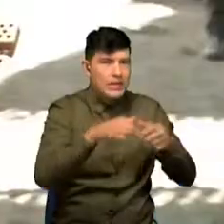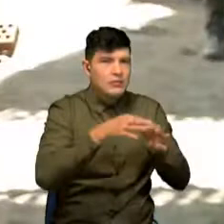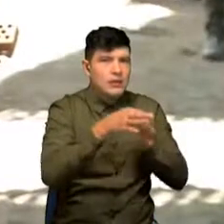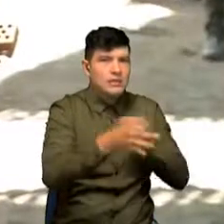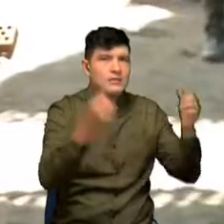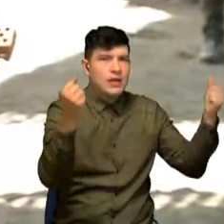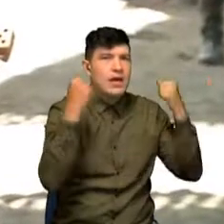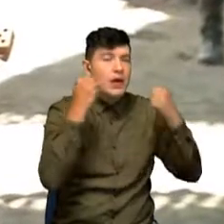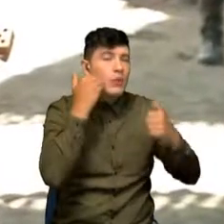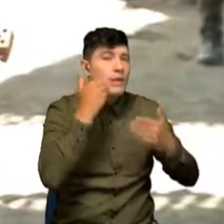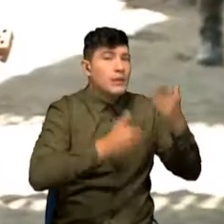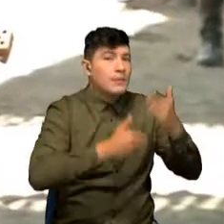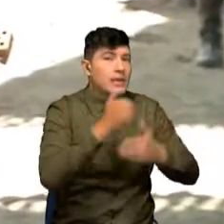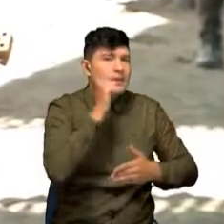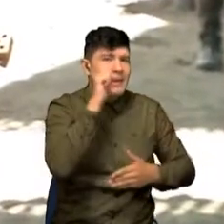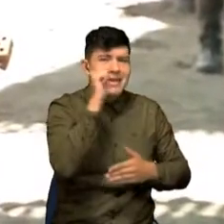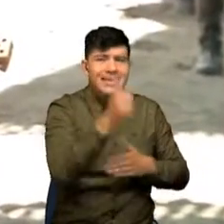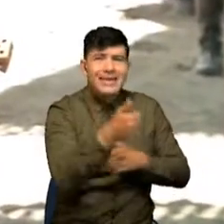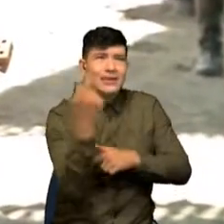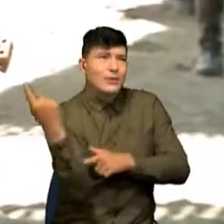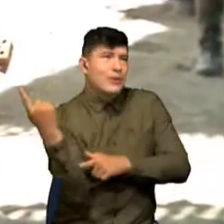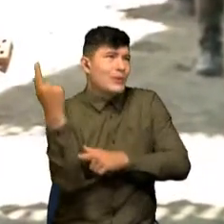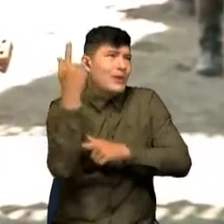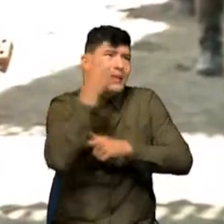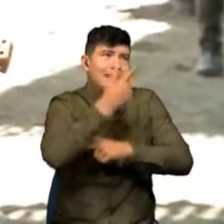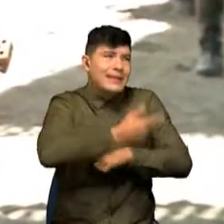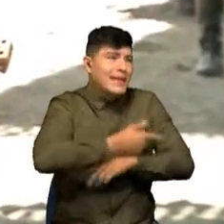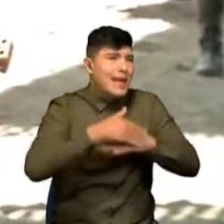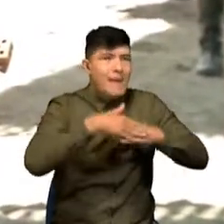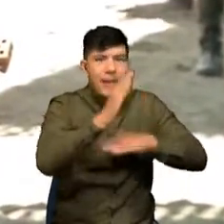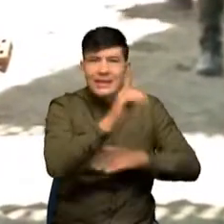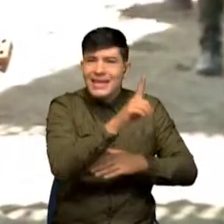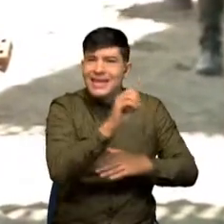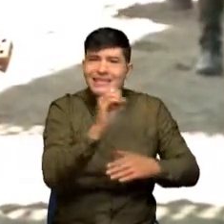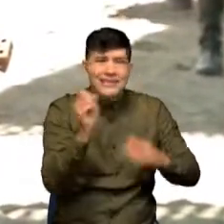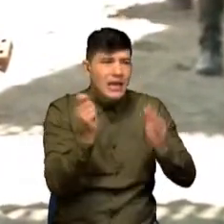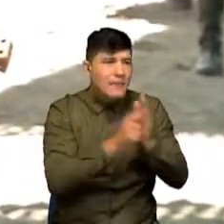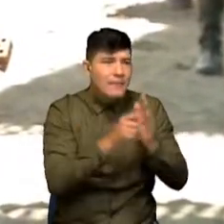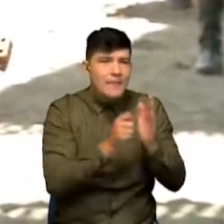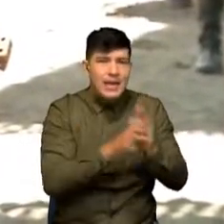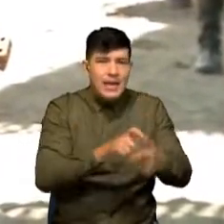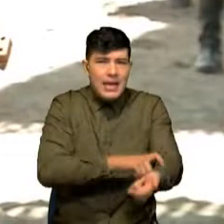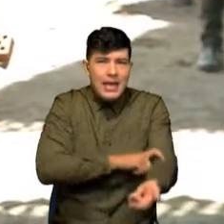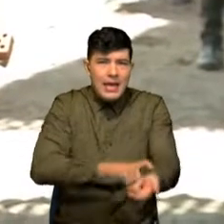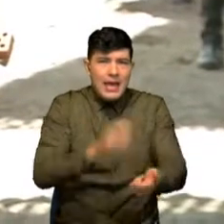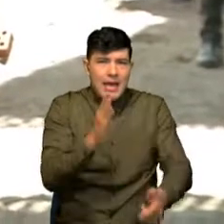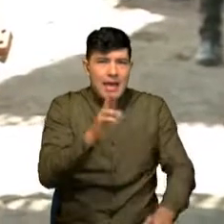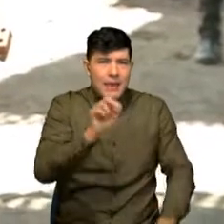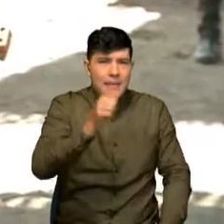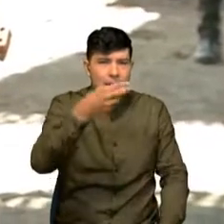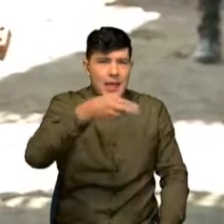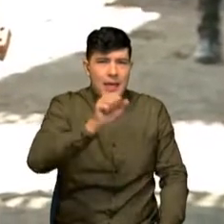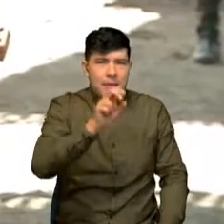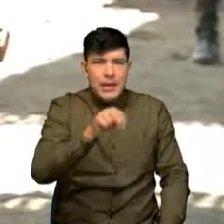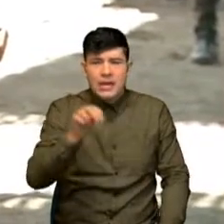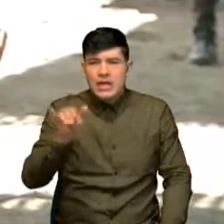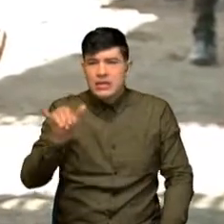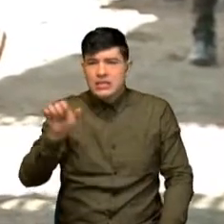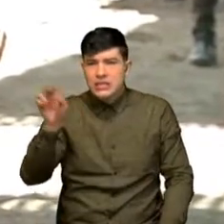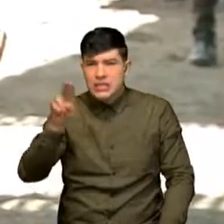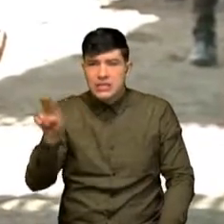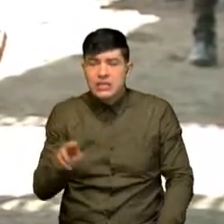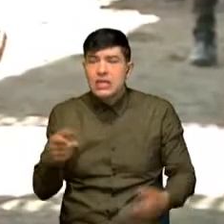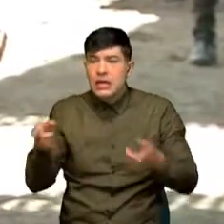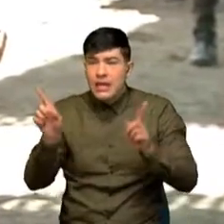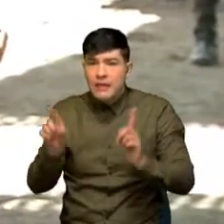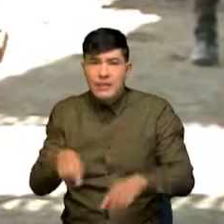empiezan desde el día de mañana, todo el día tenemos más de 100 competencias en la raza Brahman y Gir, tenemos feria